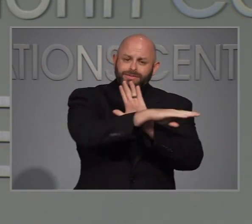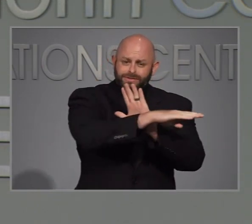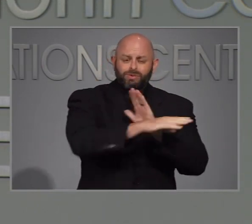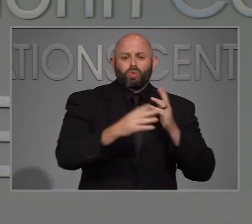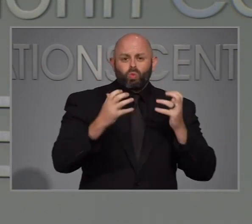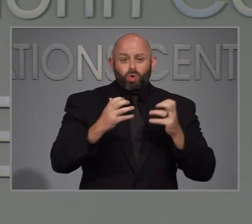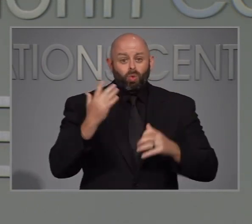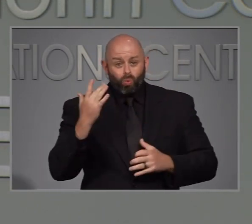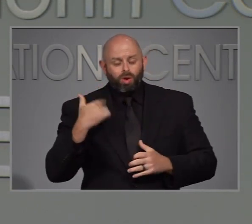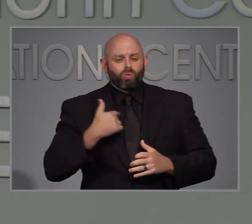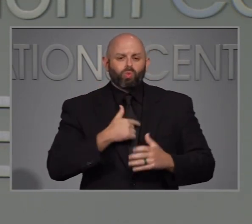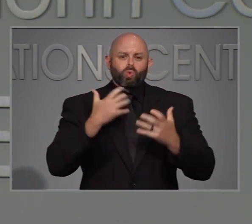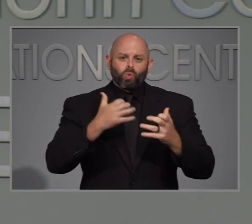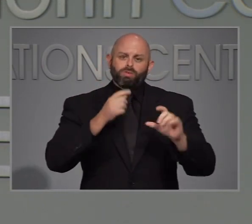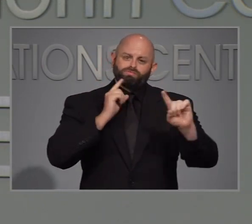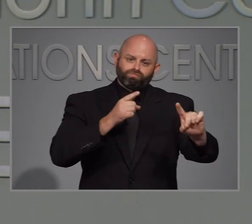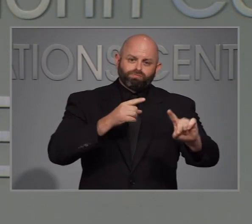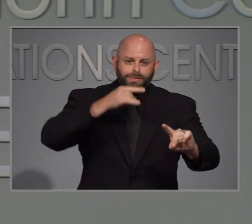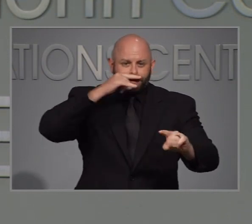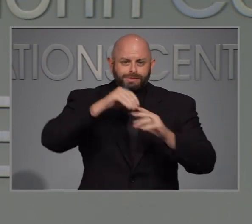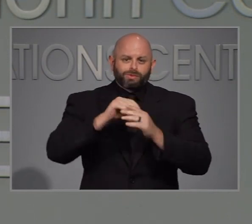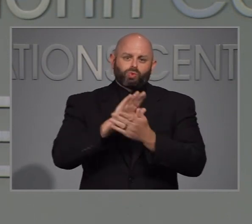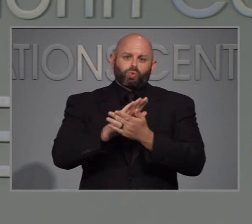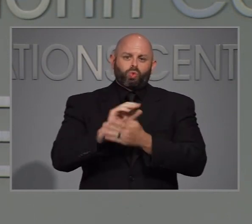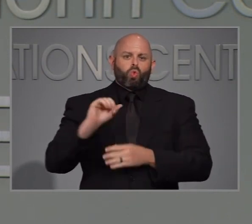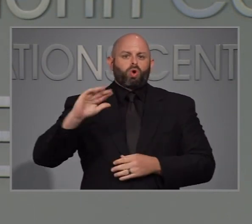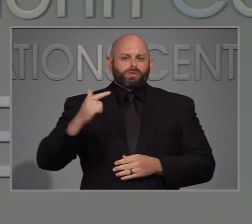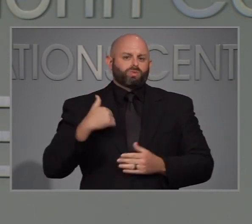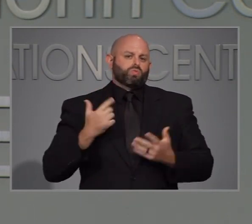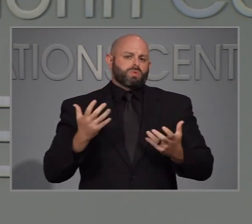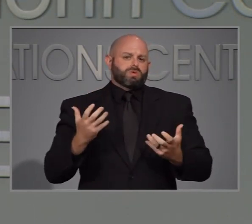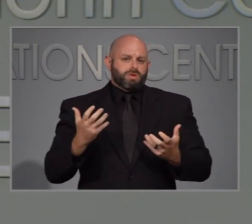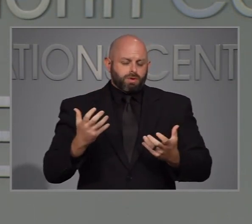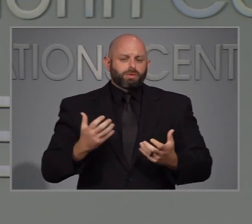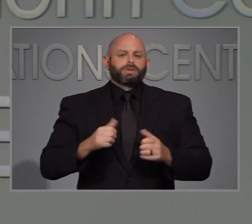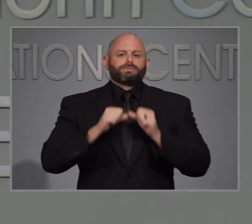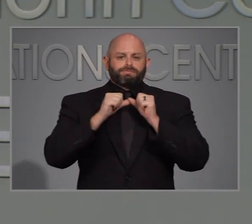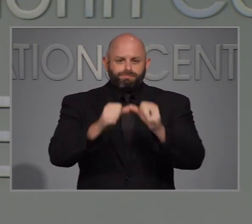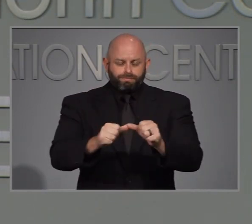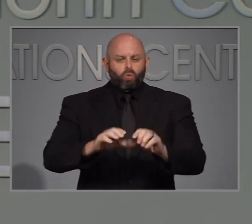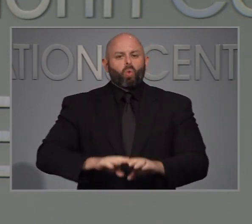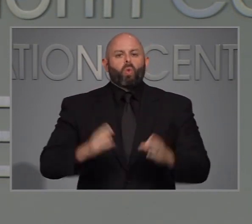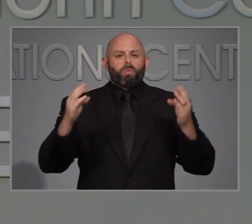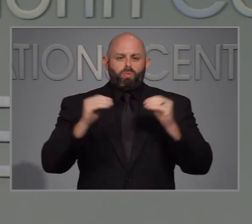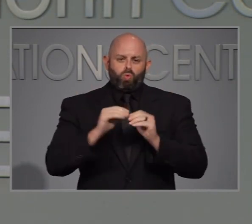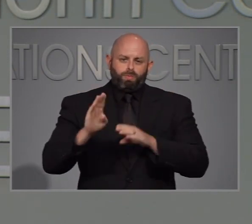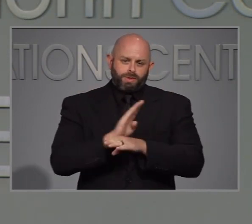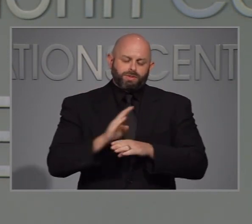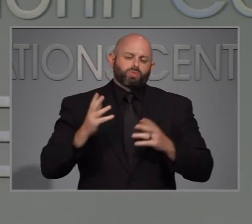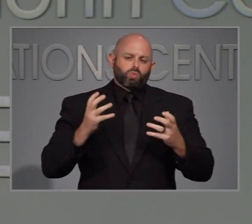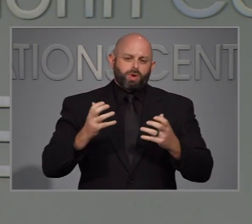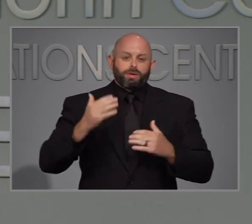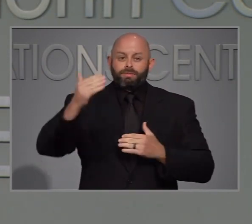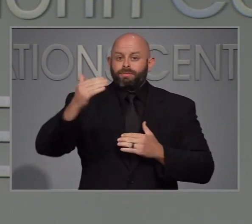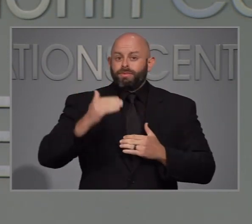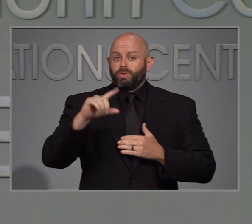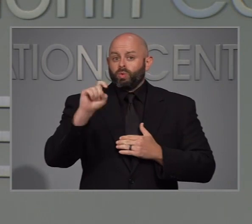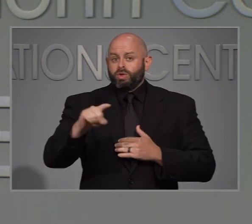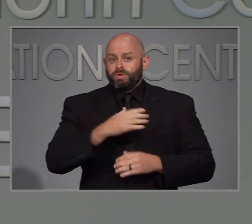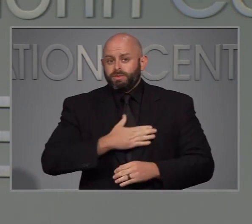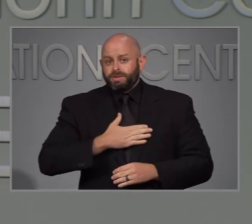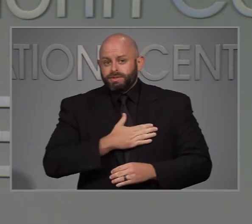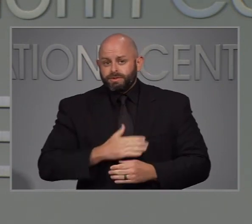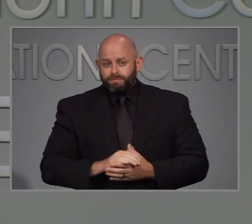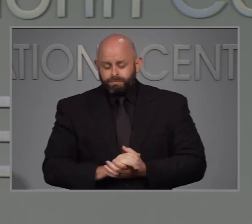queremos cerciorarnos de que todo esto se nivele y que los niños puedan regresar a la escuela y así continuar relajando restricciones. La